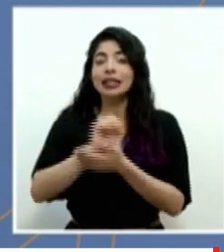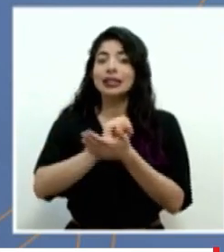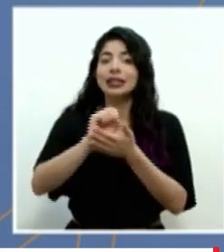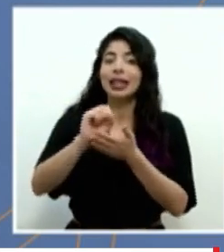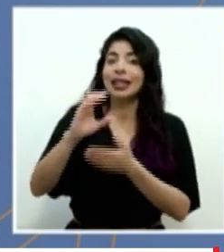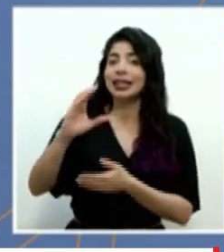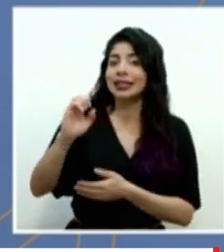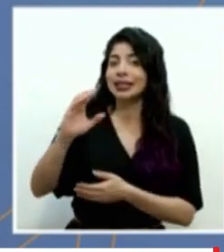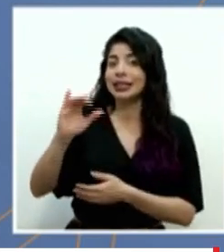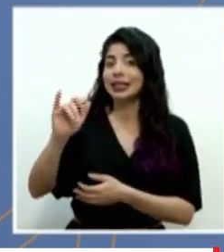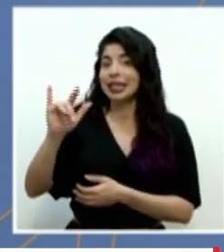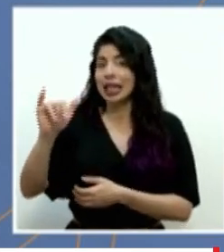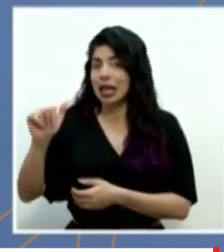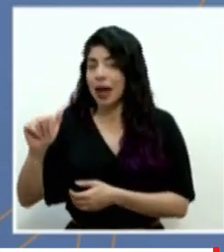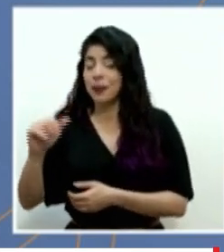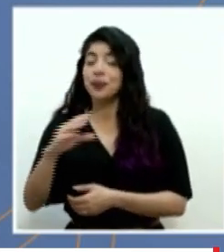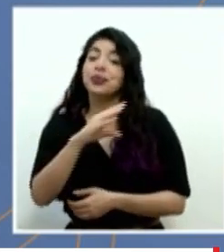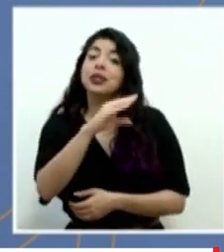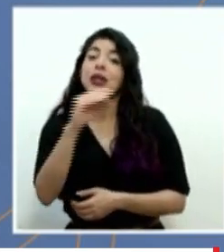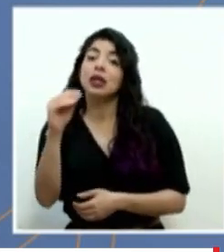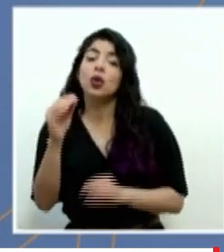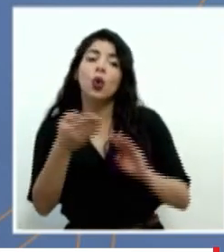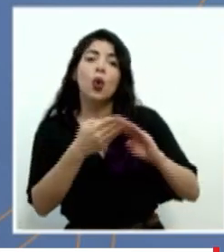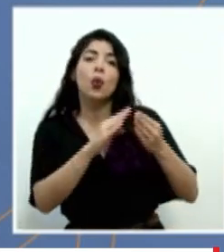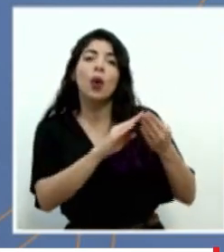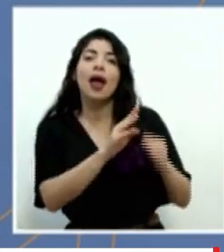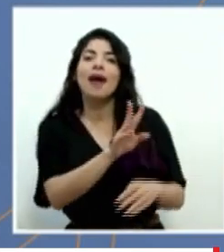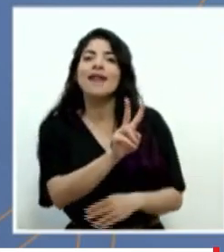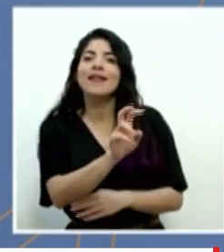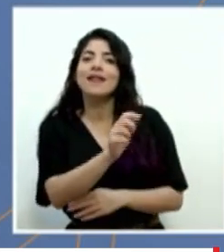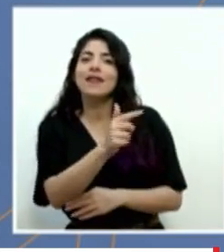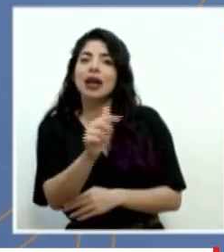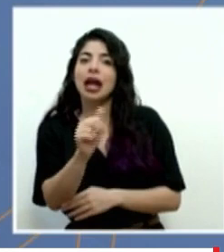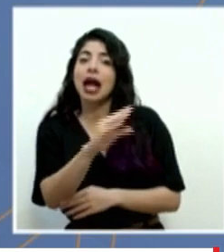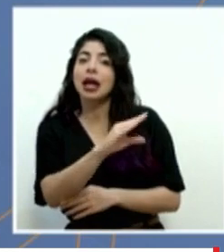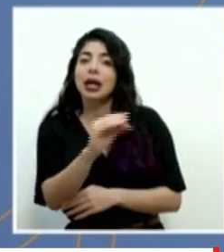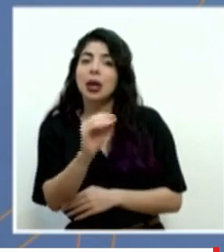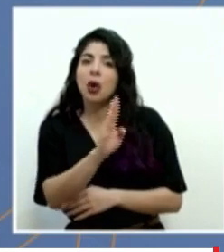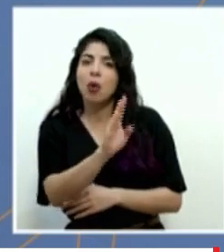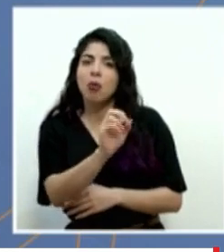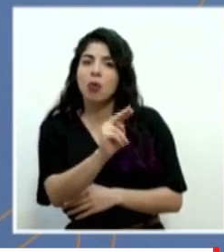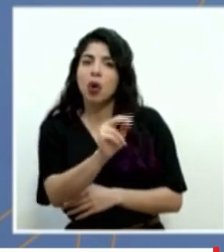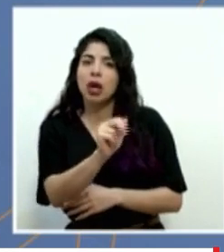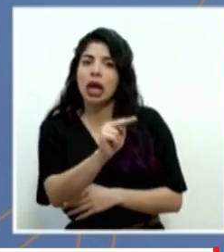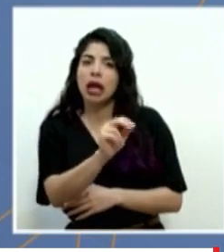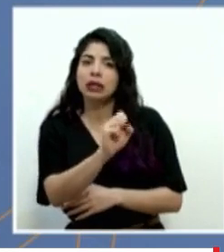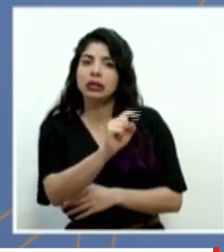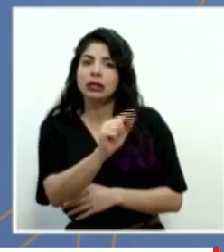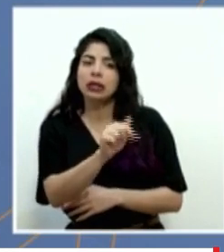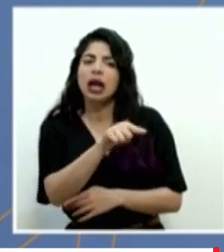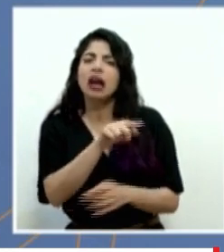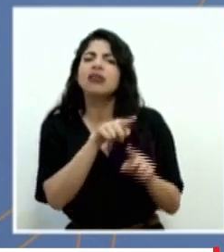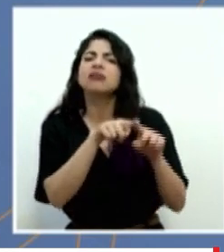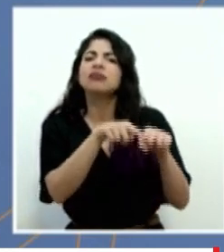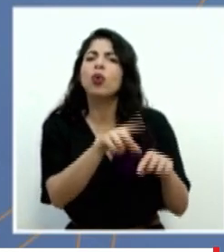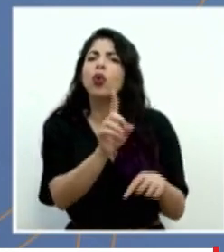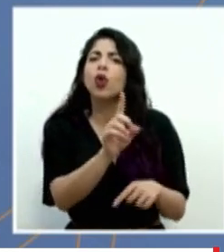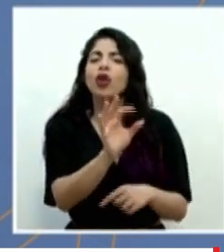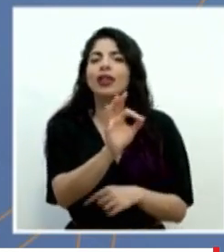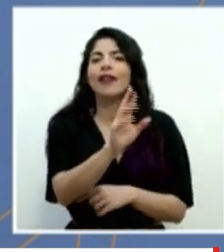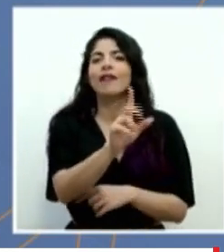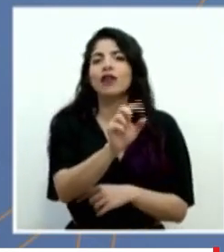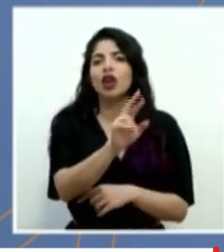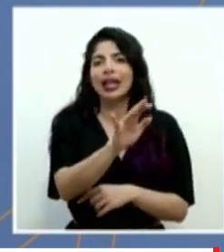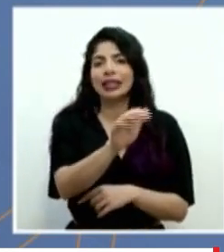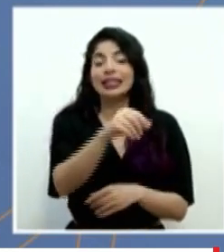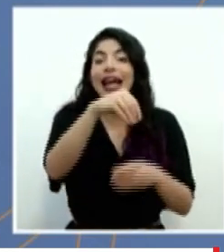Cecilia y las comunidades de La Vega y Bonanza, que pertenecen al distrito de Florencia en el cantón de San